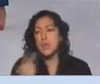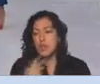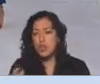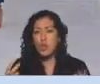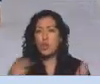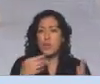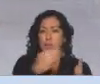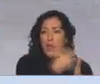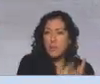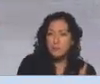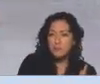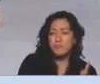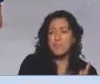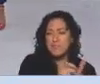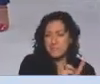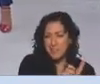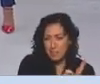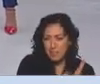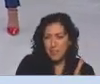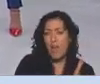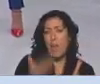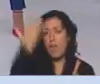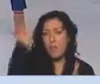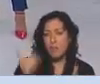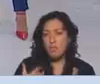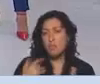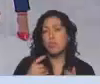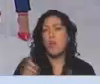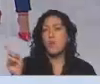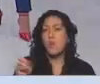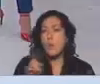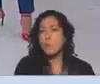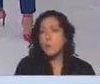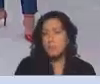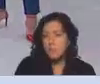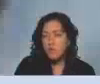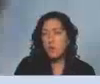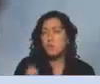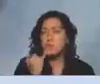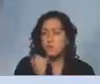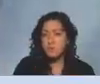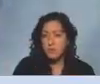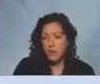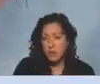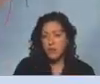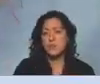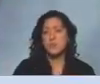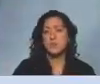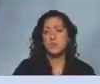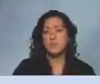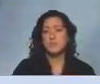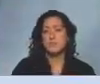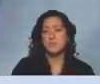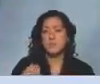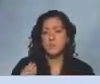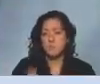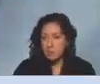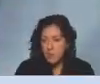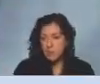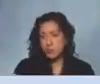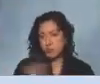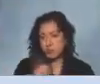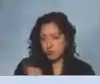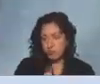electrónica, ¿no? Porque ya estaba implementada en algunas plataformas, como decíamos bien, no viene a reemplazar eso, sino que viene